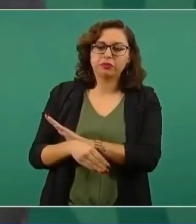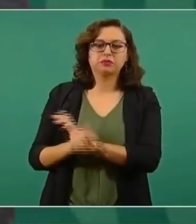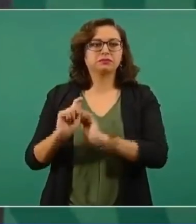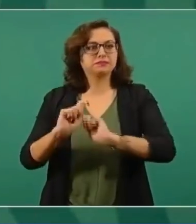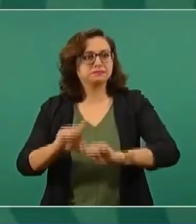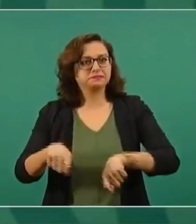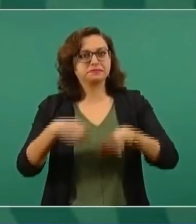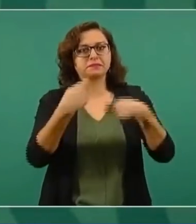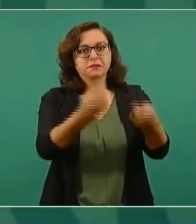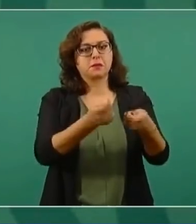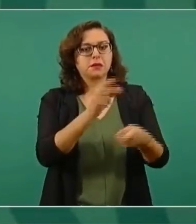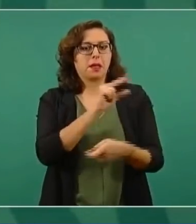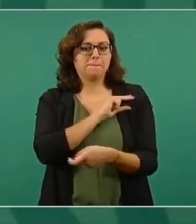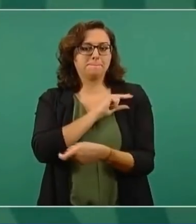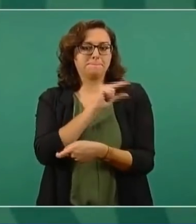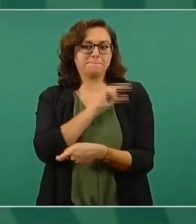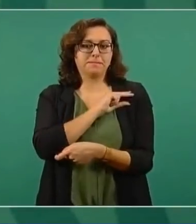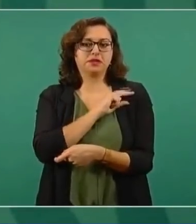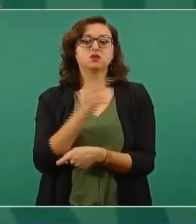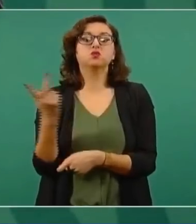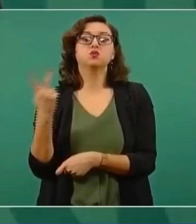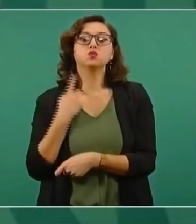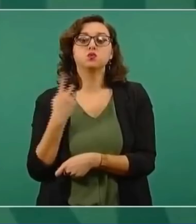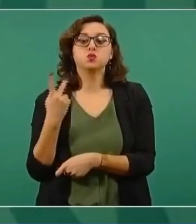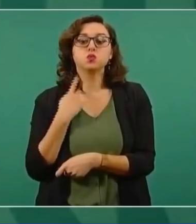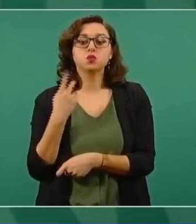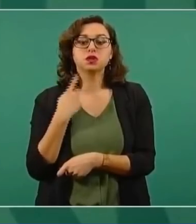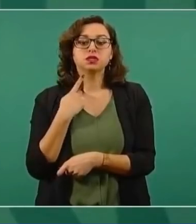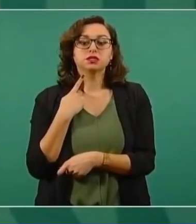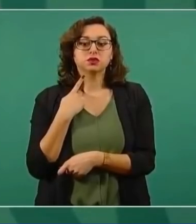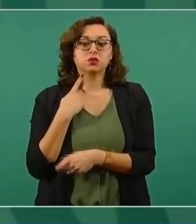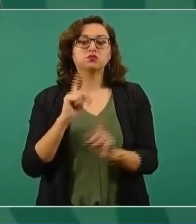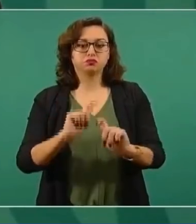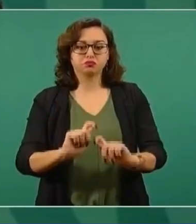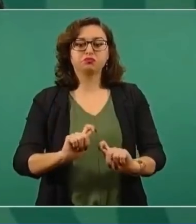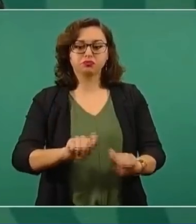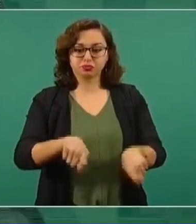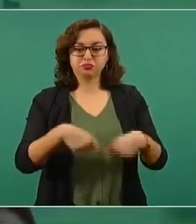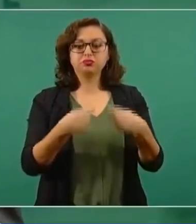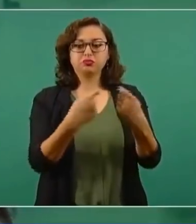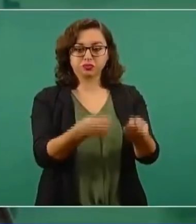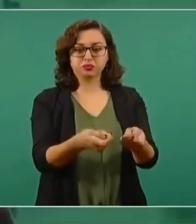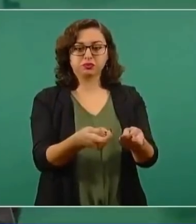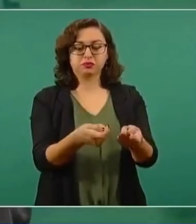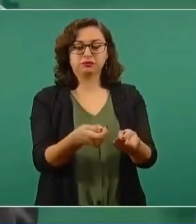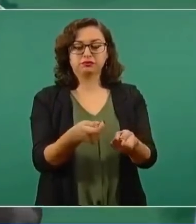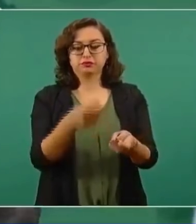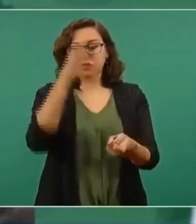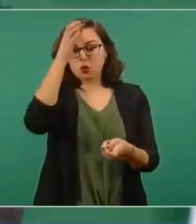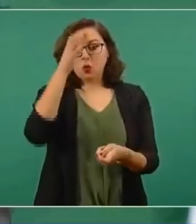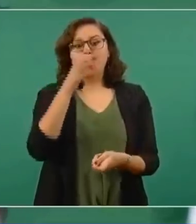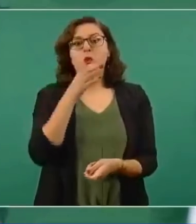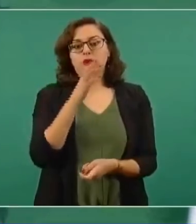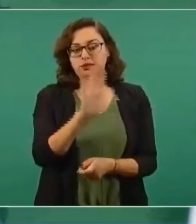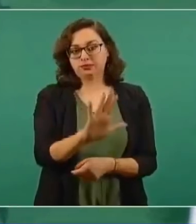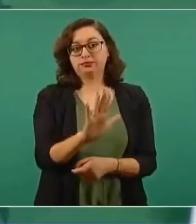se le entregó a un político de Coahuila y ese político de Coahuila la